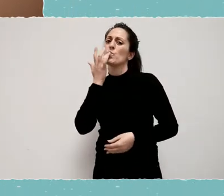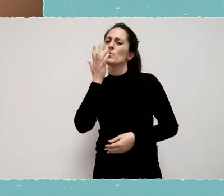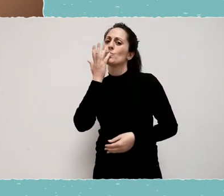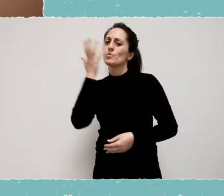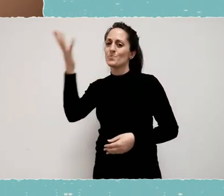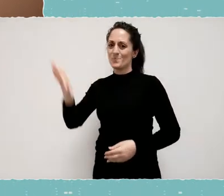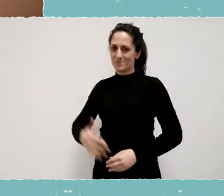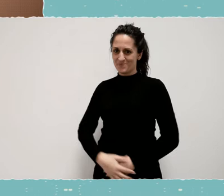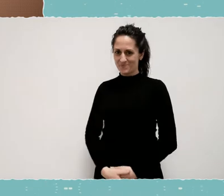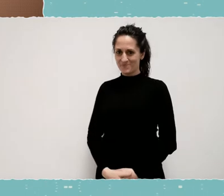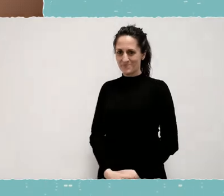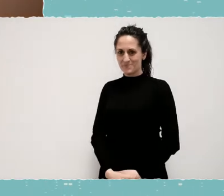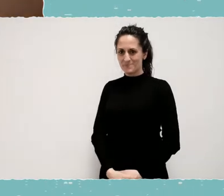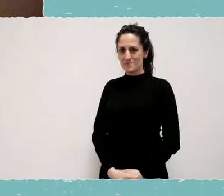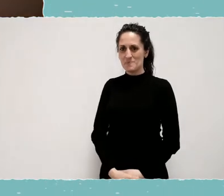dedos. Sí.